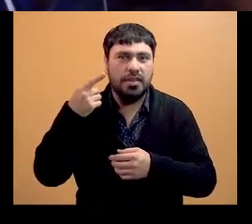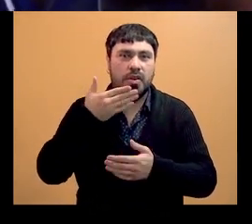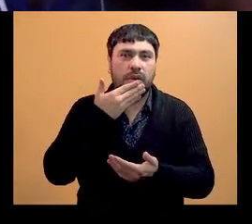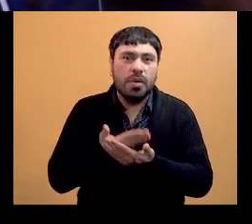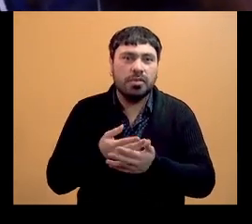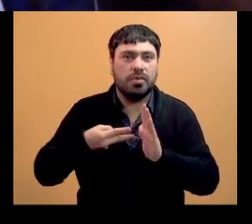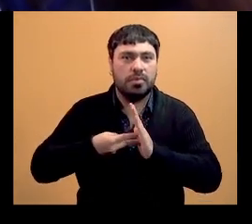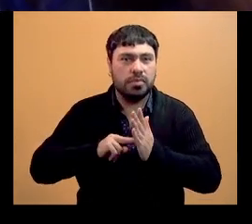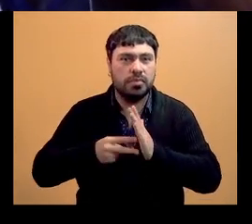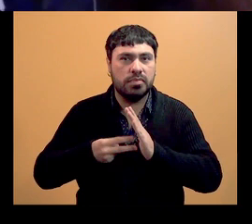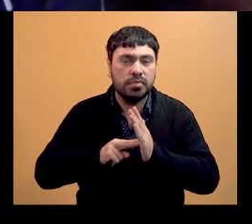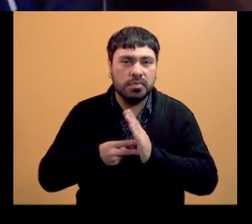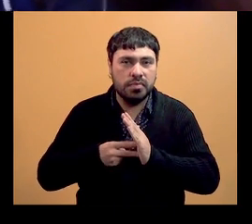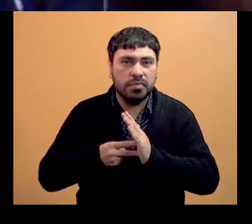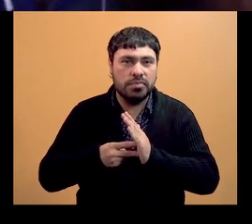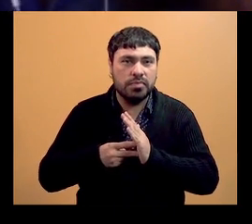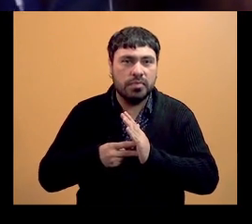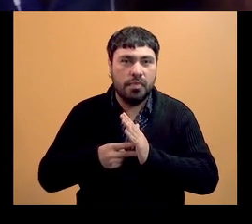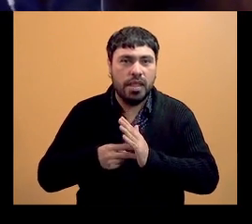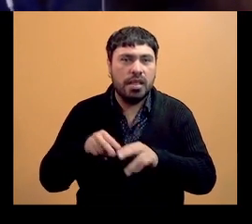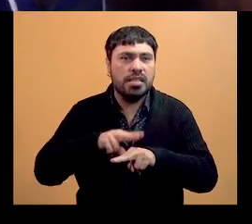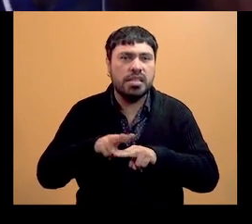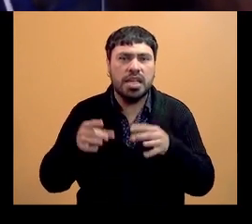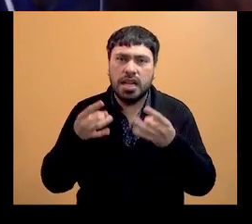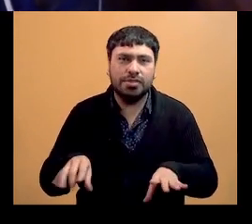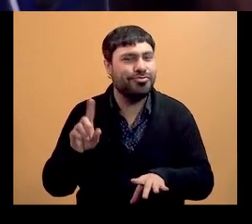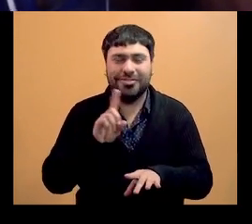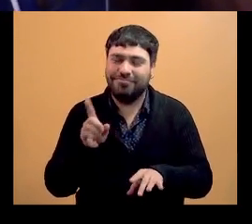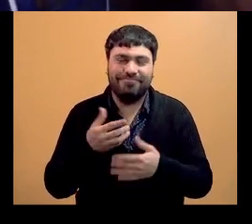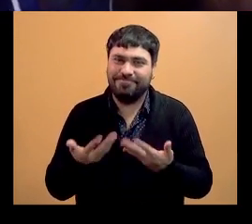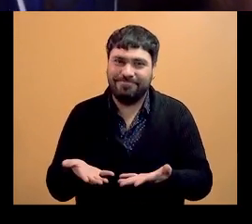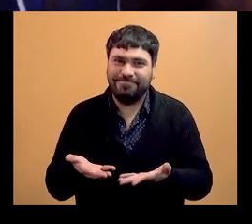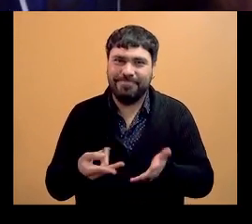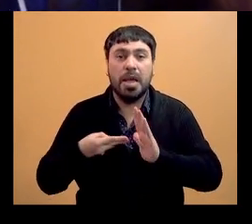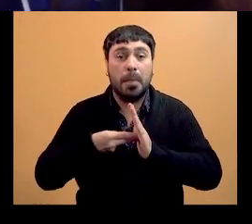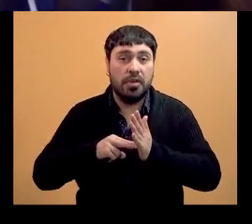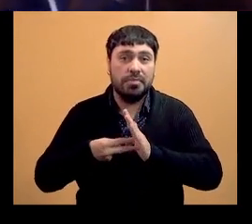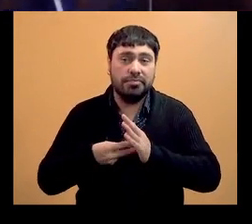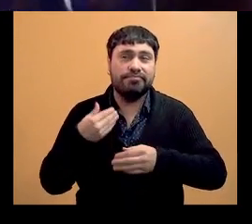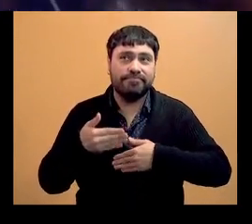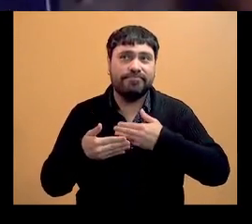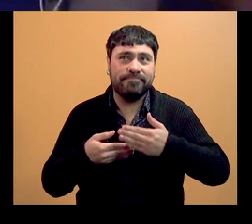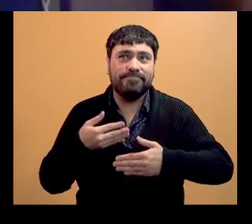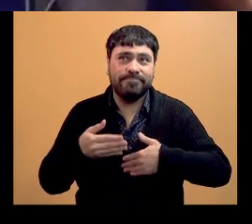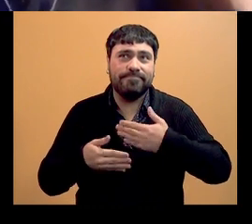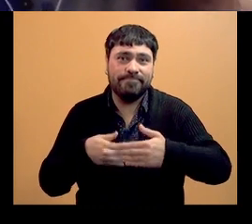problemas de los objetos que poníamos en órbita. Pero recién ahora, o en los últimos años,